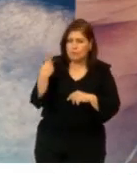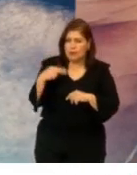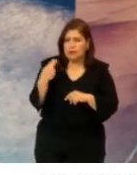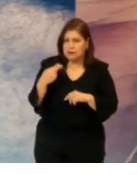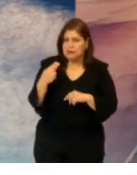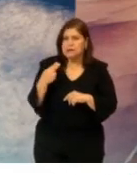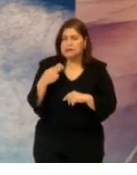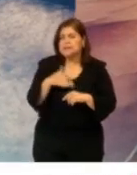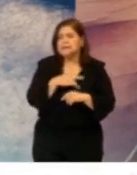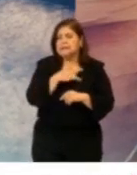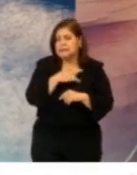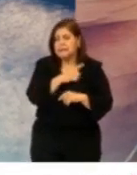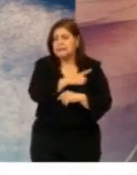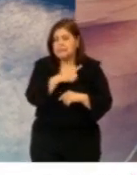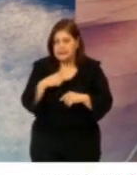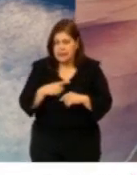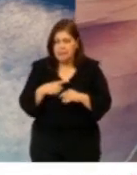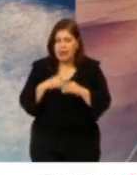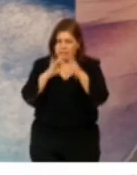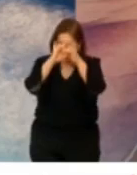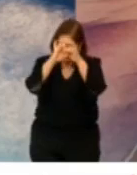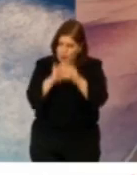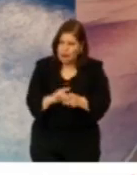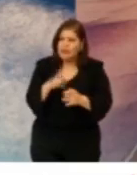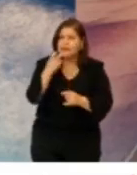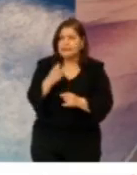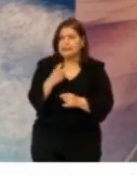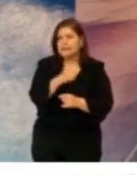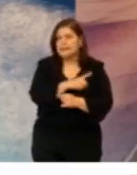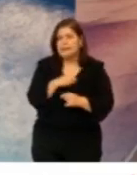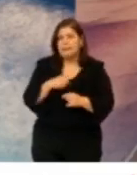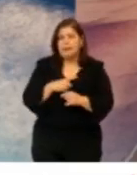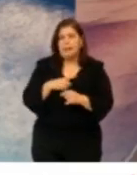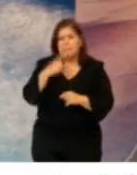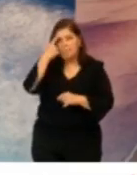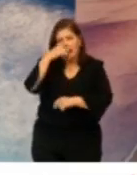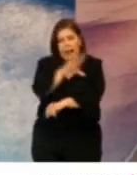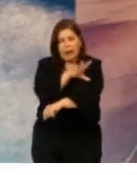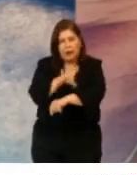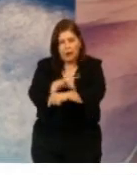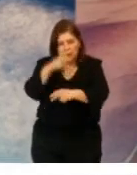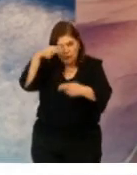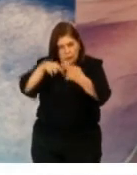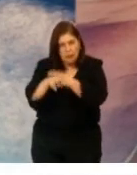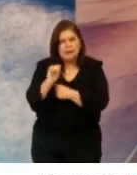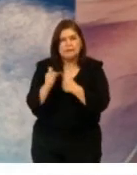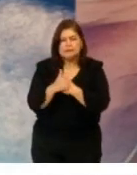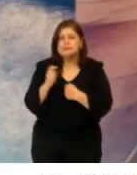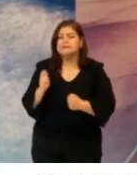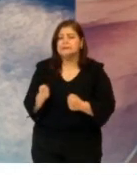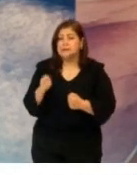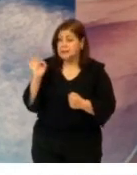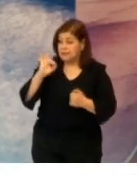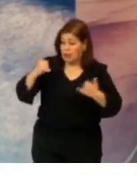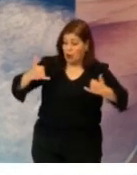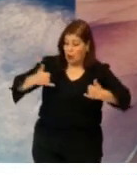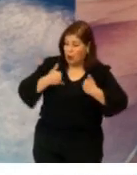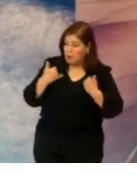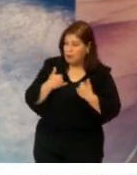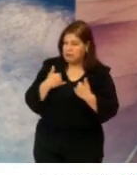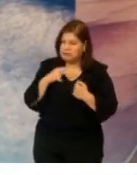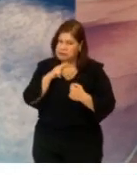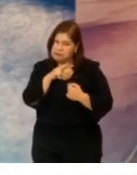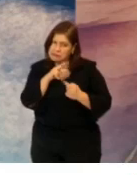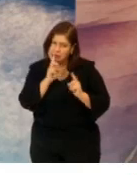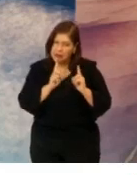de socialización pueden ser coherentes. Es la única forma de transferencia. Pero eso no lo vamos a hacer si los jóvenes sospechan los unos de